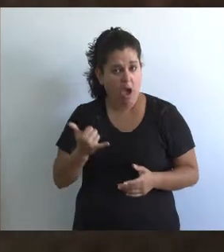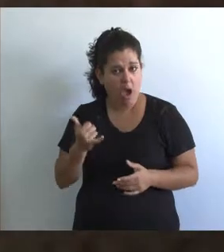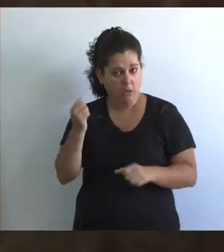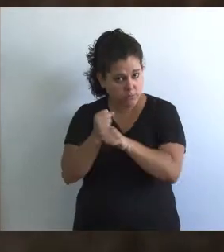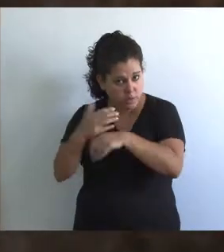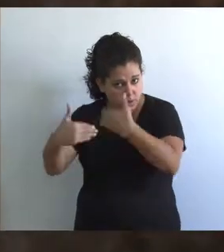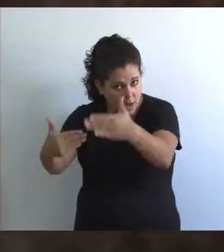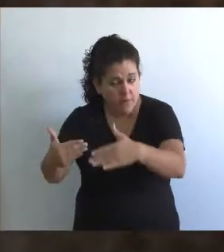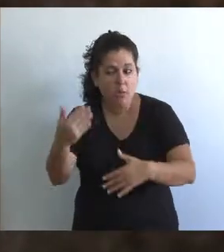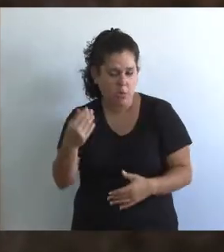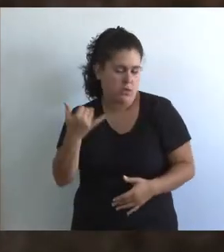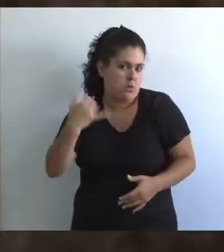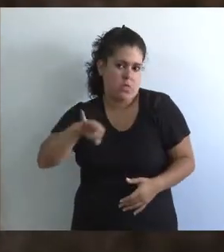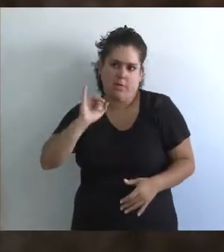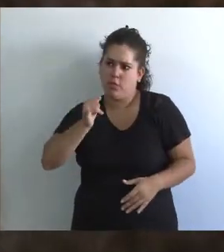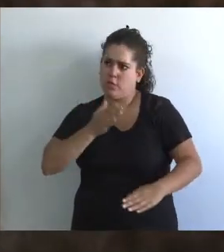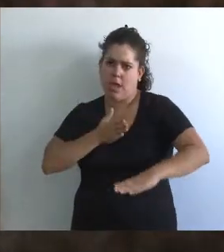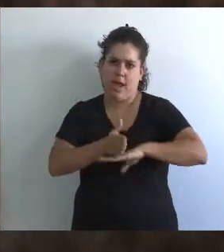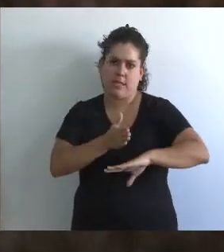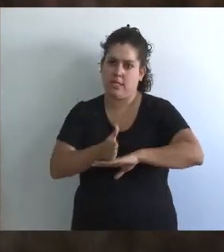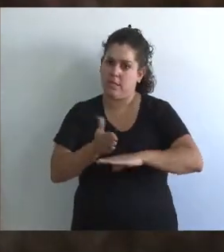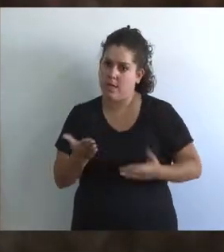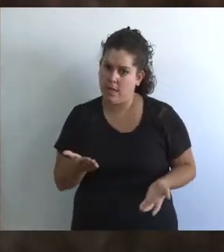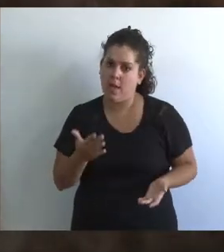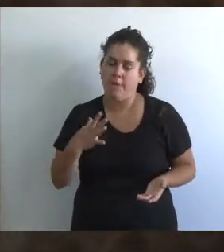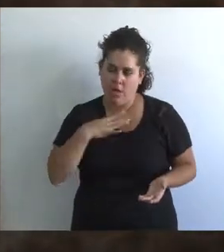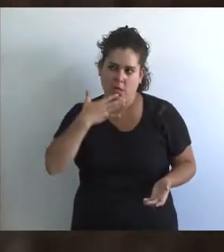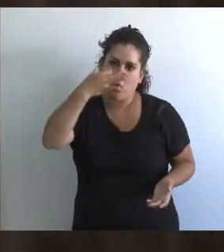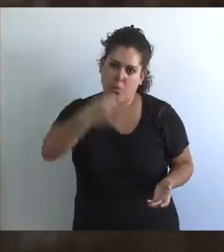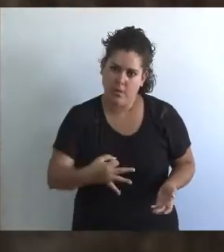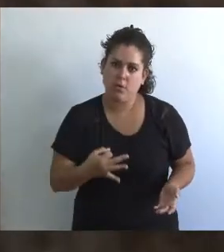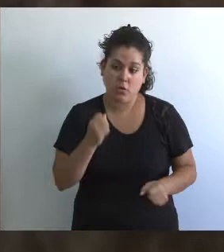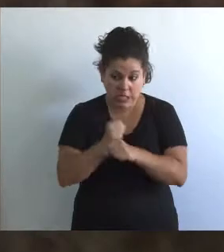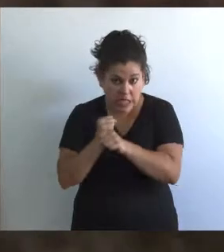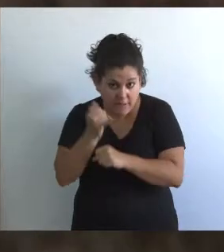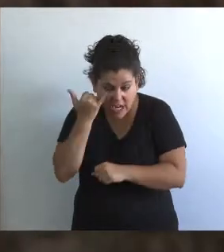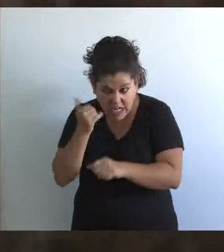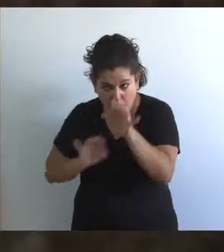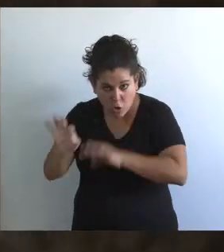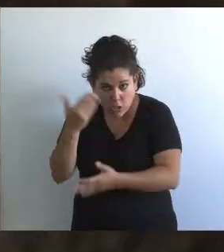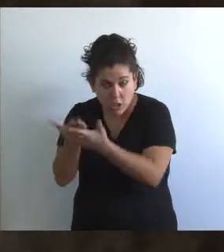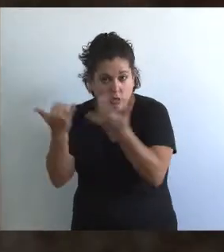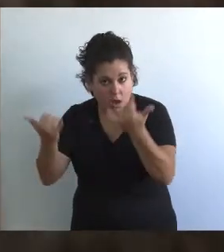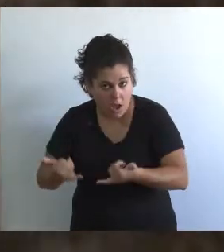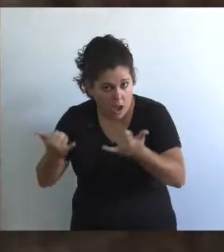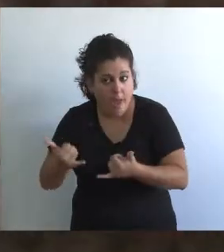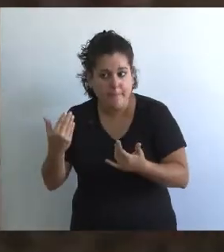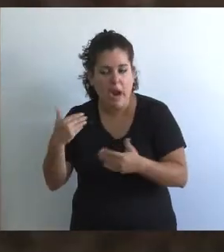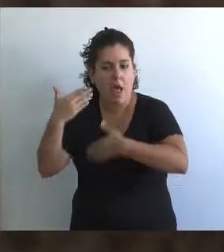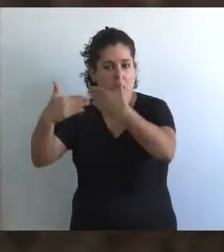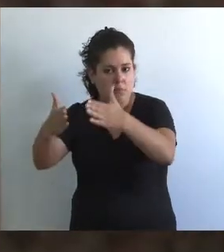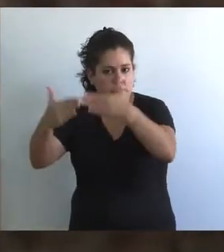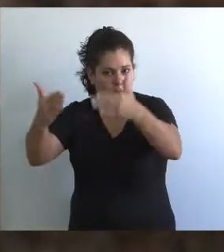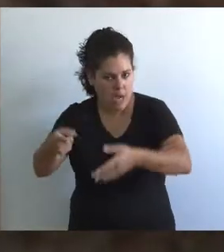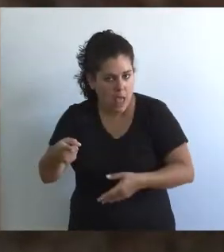que hay una obligación de garantizar el acceso a las personas con discapacidad? Digo, hay cierto incumplimiento aún. ¿Se trabaja en algún proyecto como